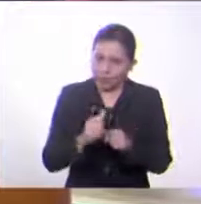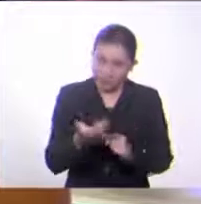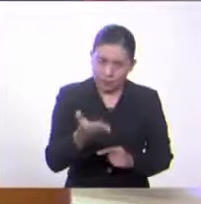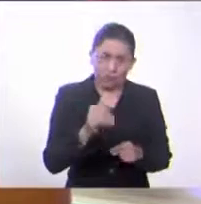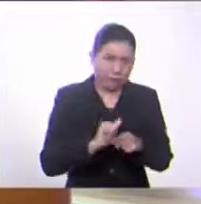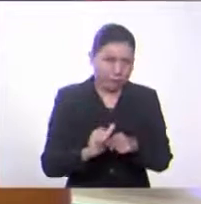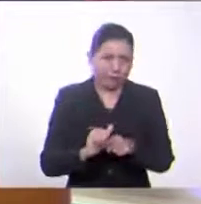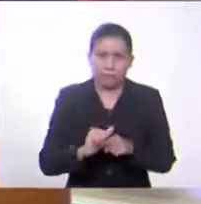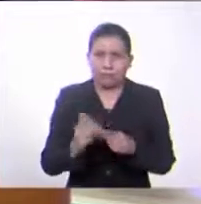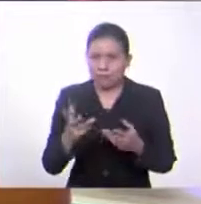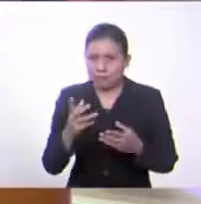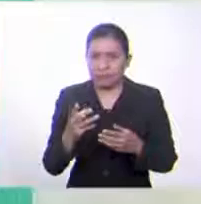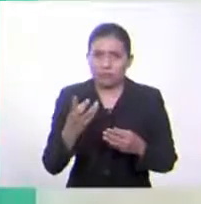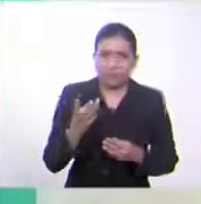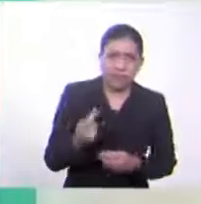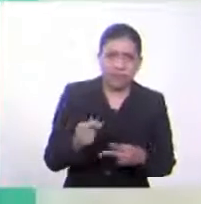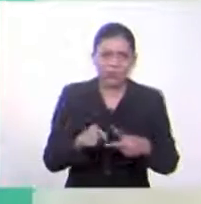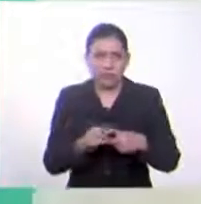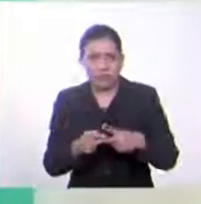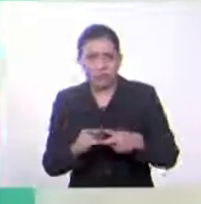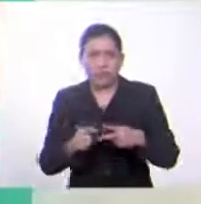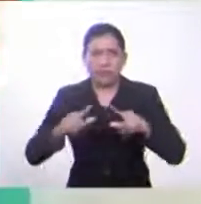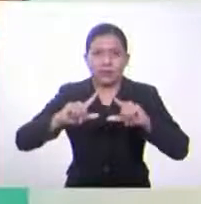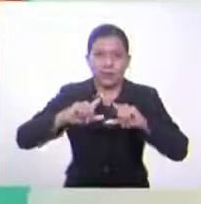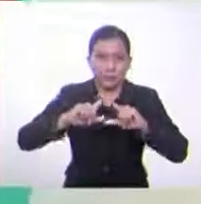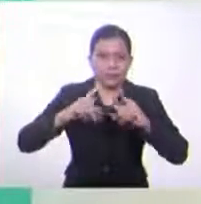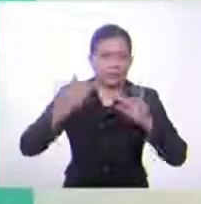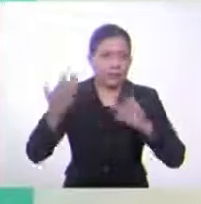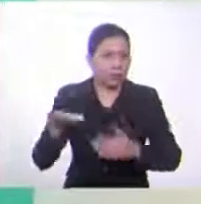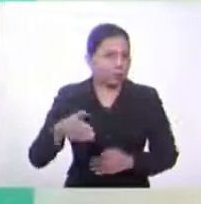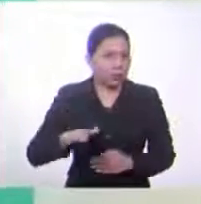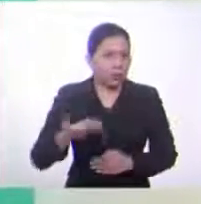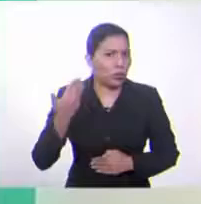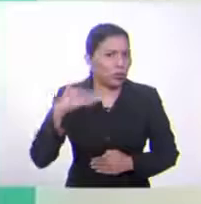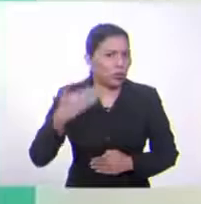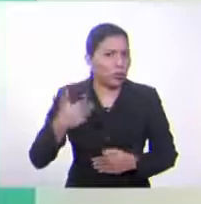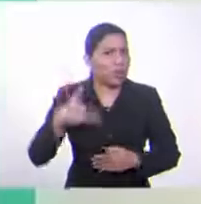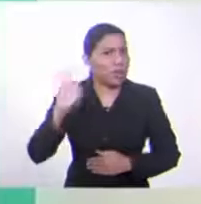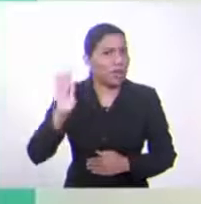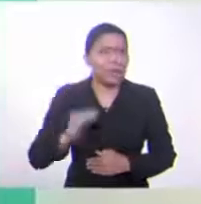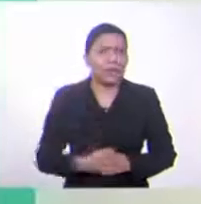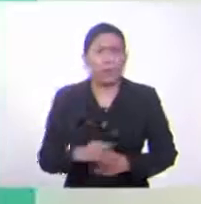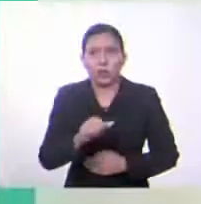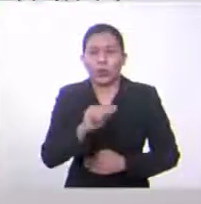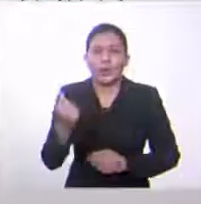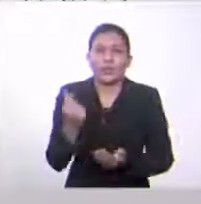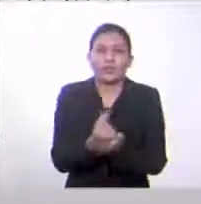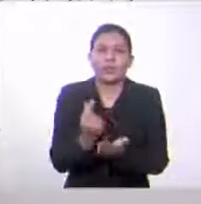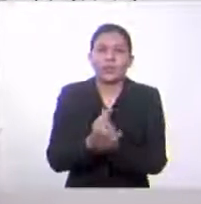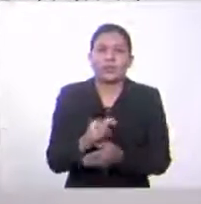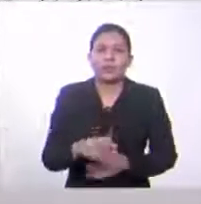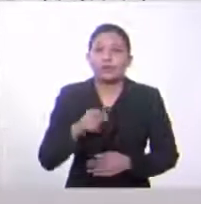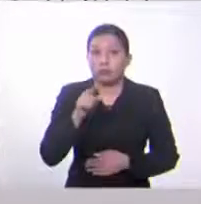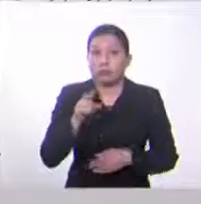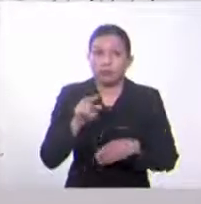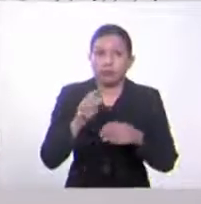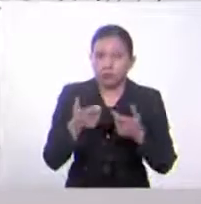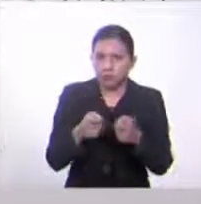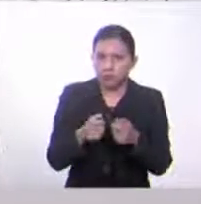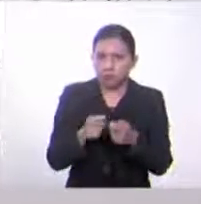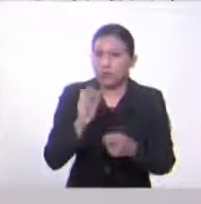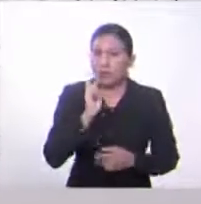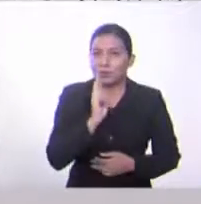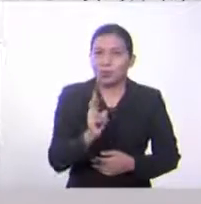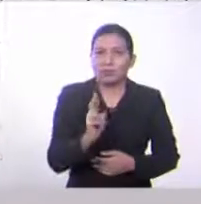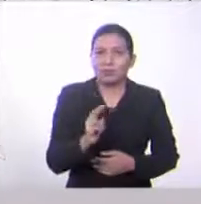eso de lo de los ángulos internos de un triángulo. Se usa muchas veces en los demás grados. Y ahí en los comentarios pues nos ponen la